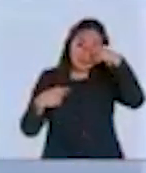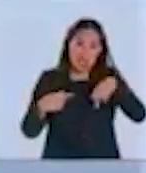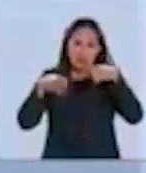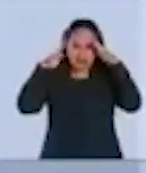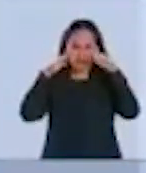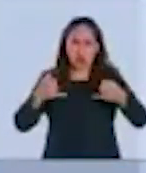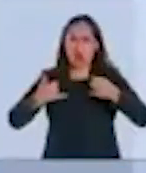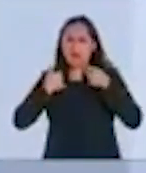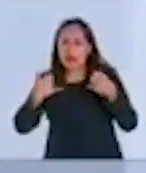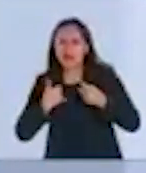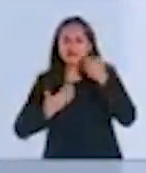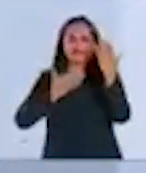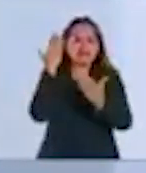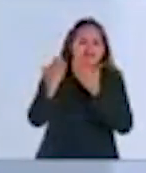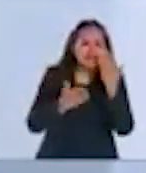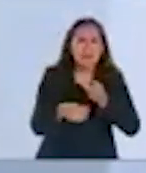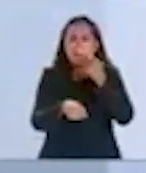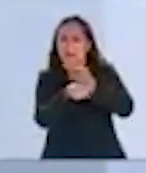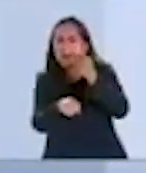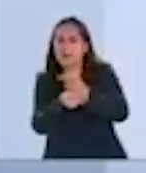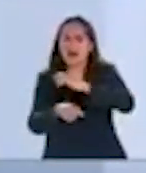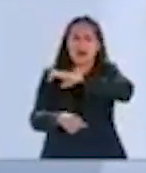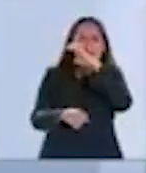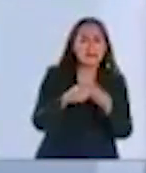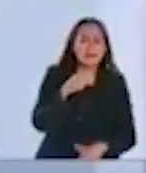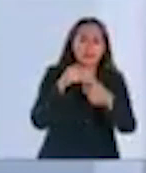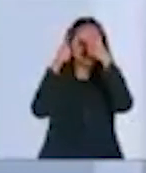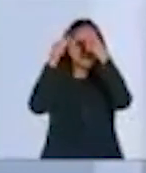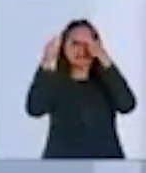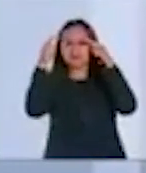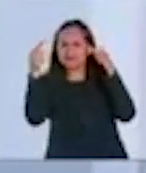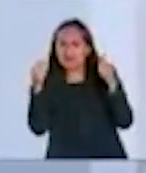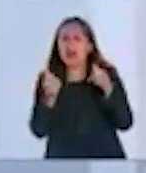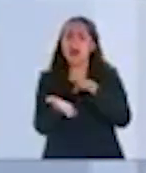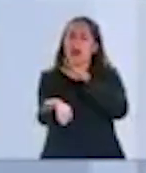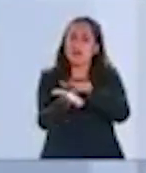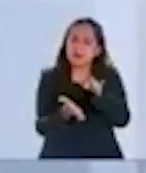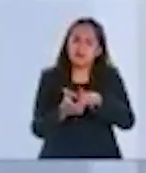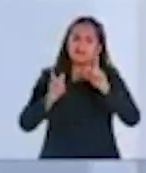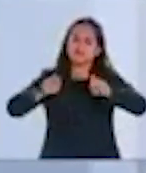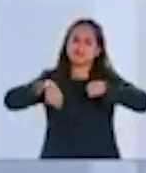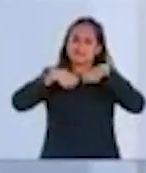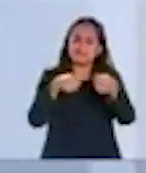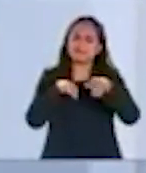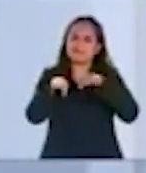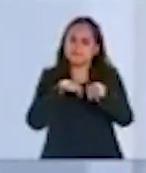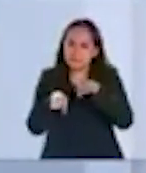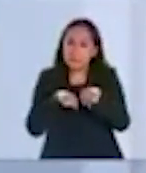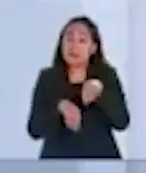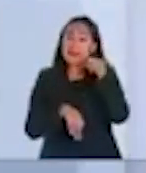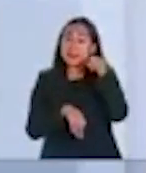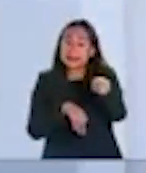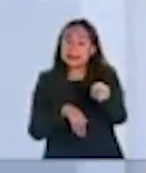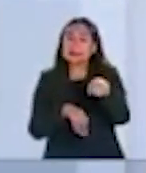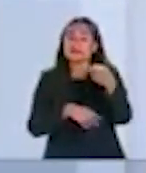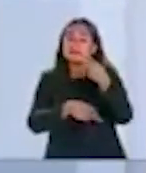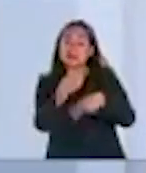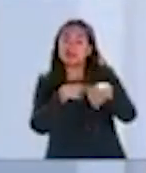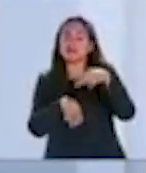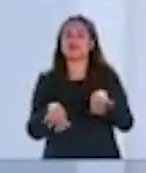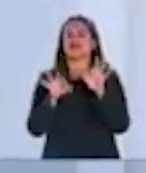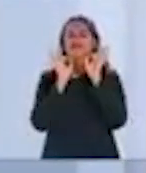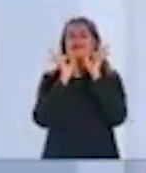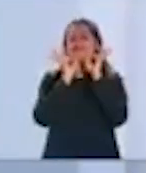preparatoria en que los jóvenes tengan apoyo para ese primer empleo en que trabajemos en la comunidad de origen vamos a ver - jóvenes buscando oportunidades